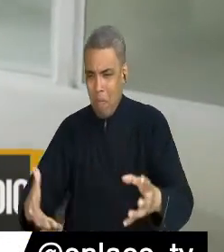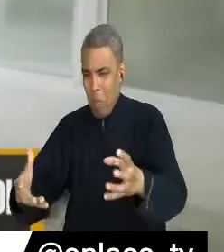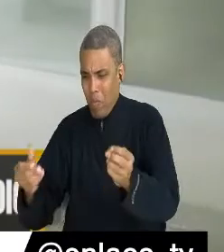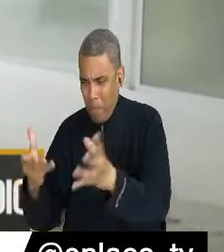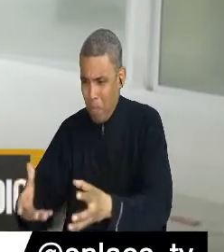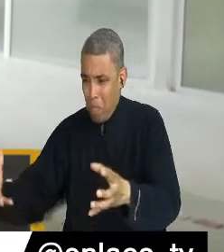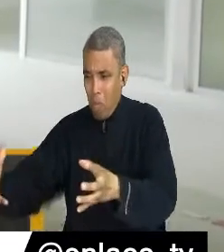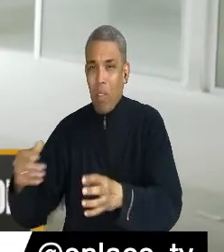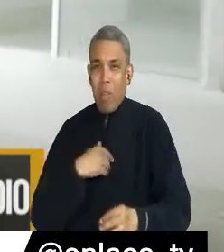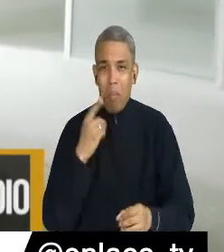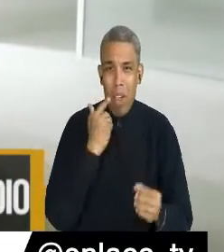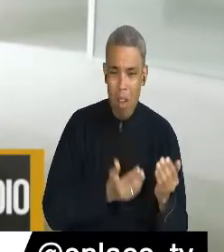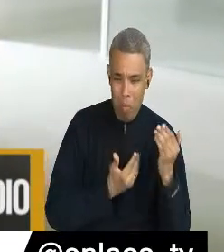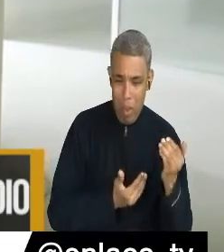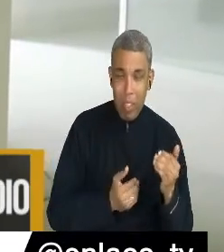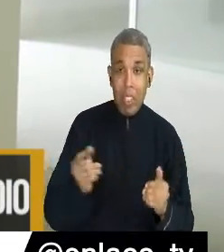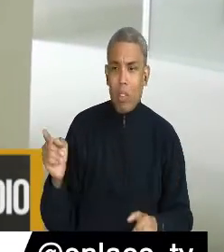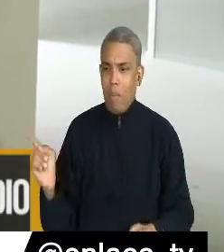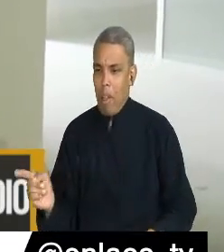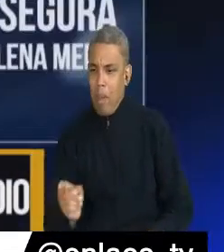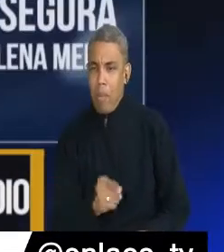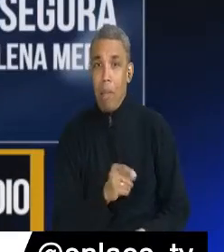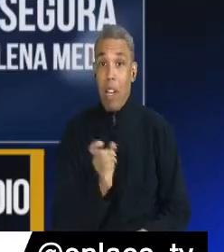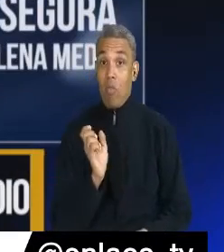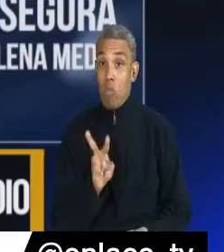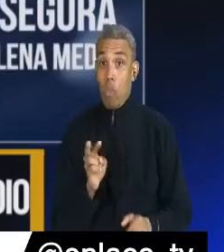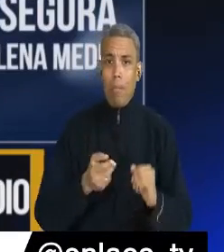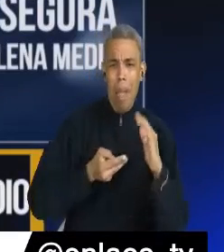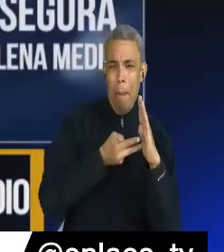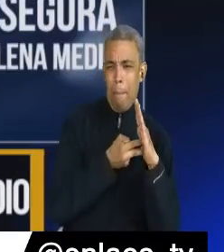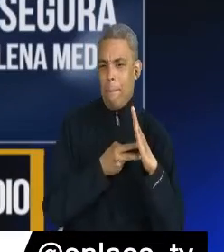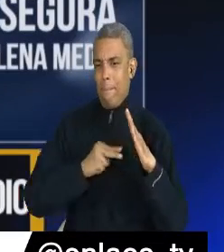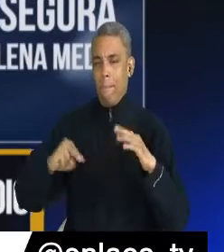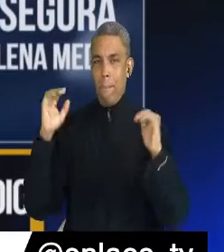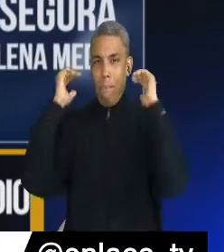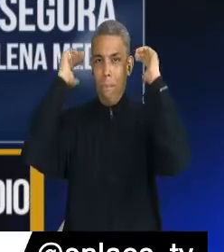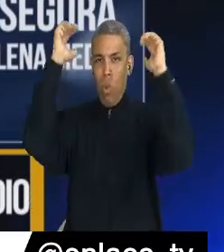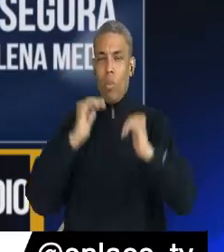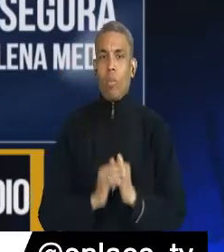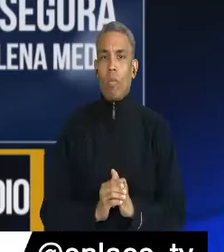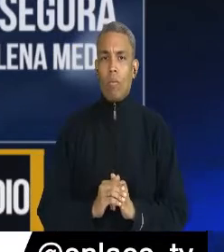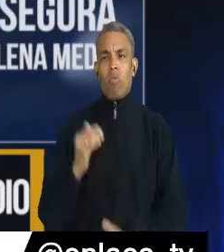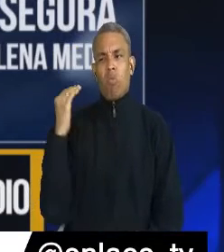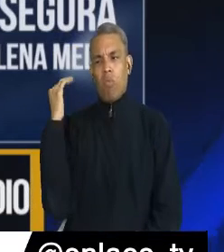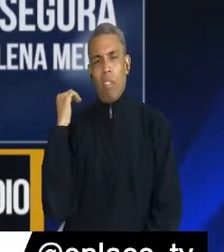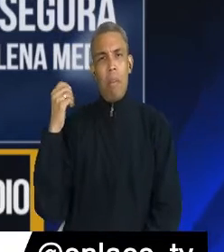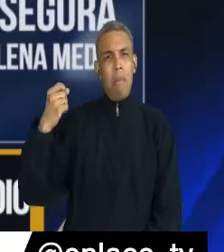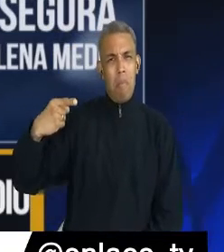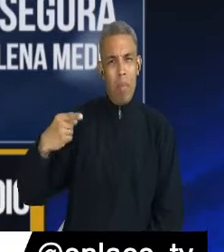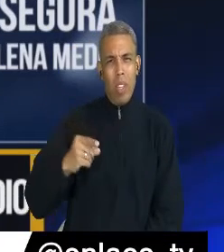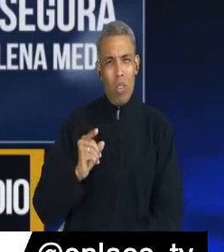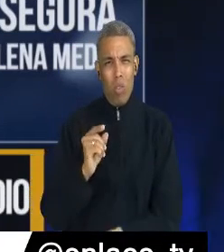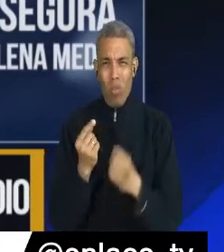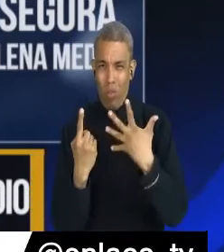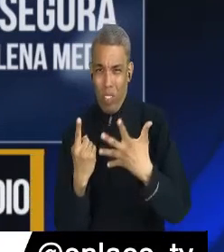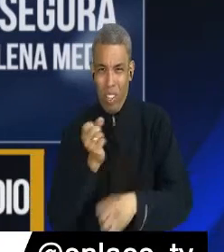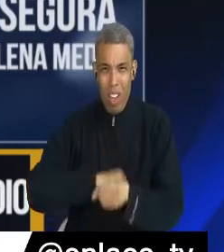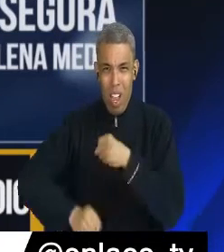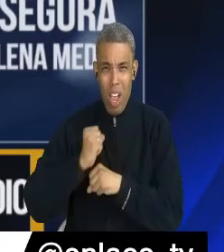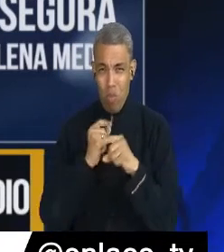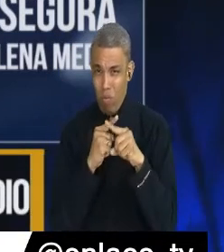este tipo de unidades demandan efectivamente este contrato que se hizo aproximadamente seis años y medio se